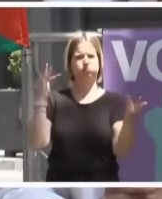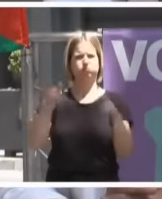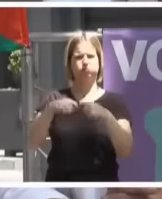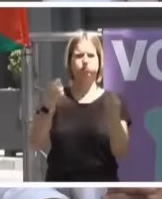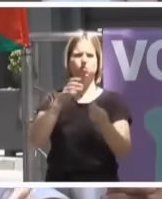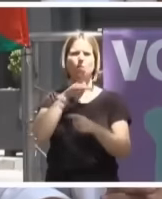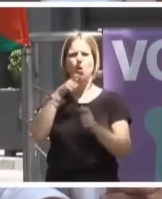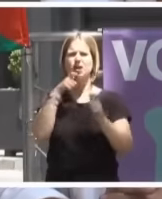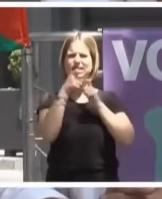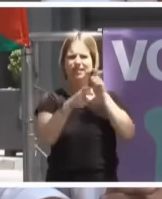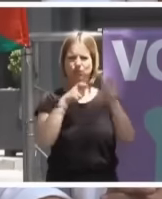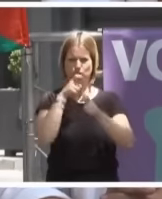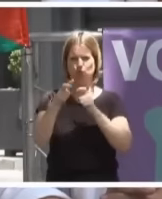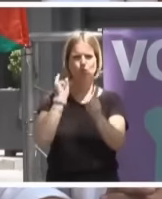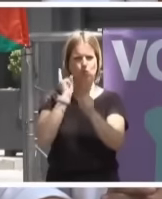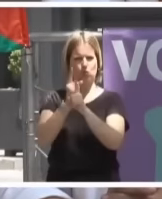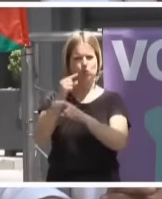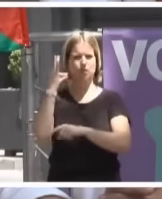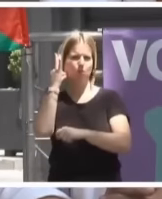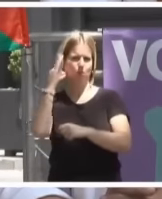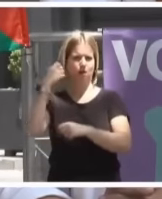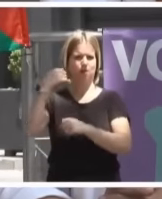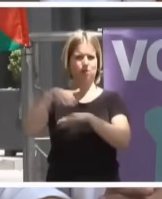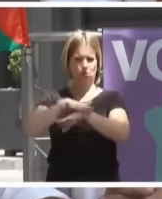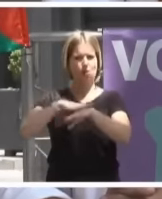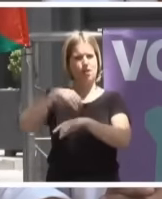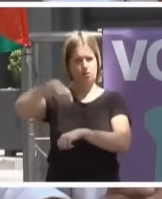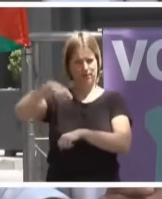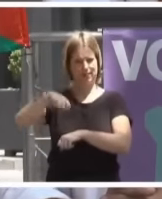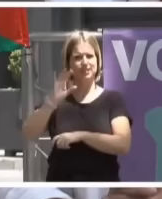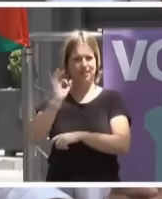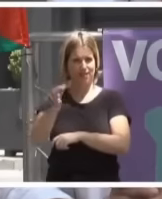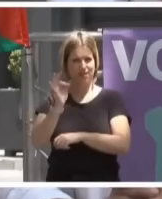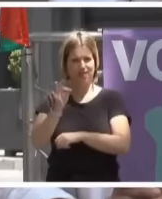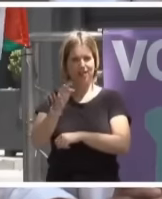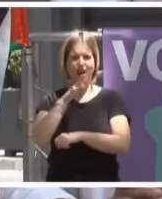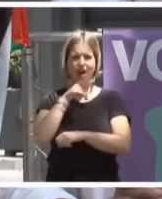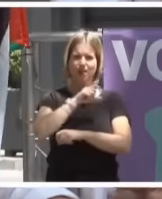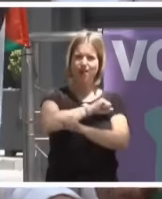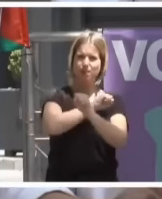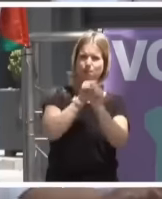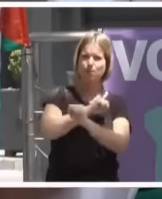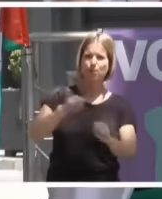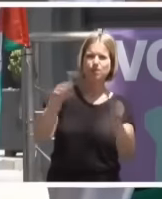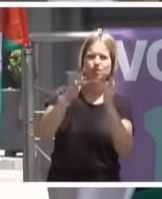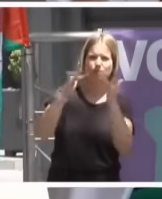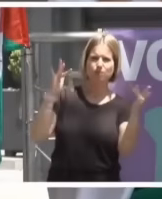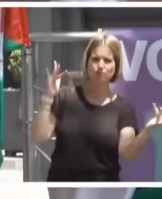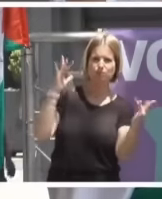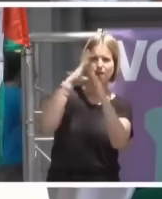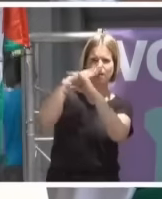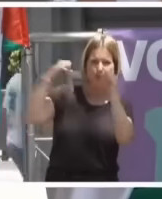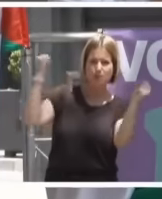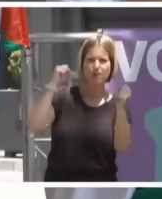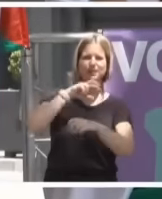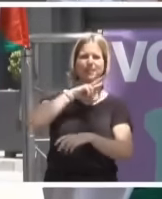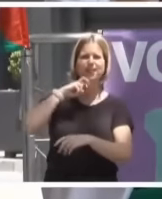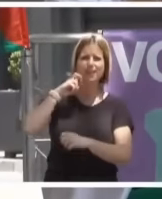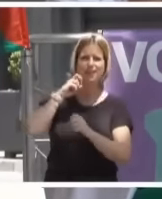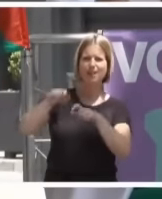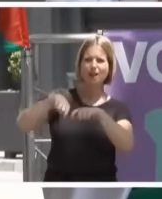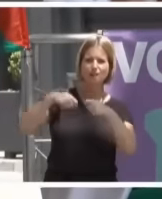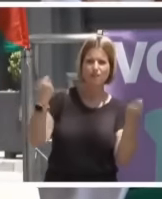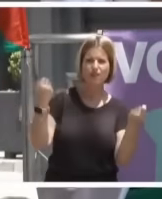verdad, repugnantes contra la mujer del presidente del gobierno, y seamos incapaces de romper relaciones comerciales y diplomáticas con Israel después